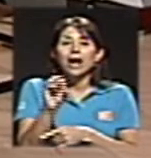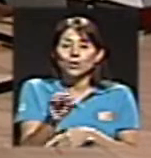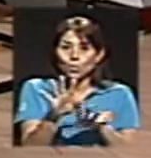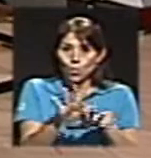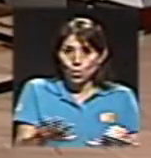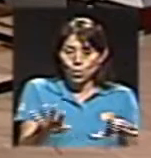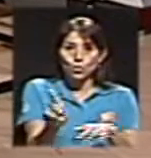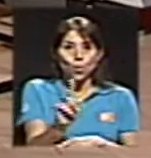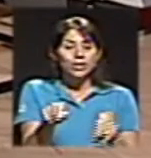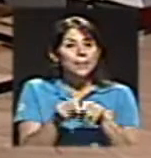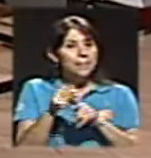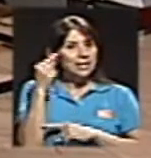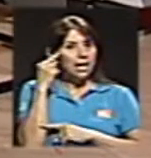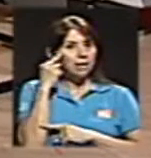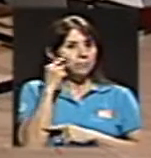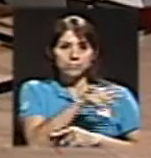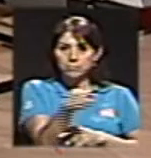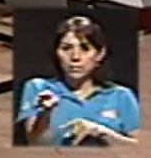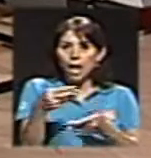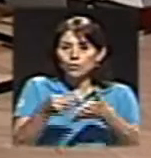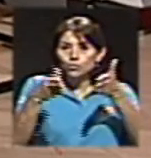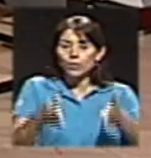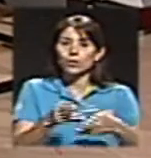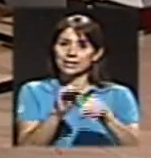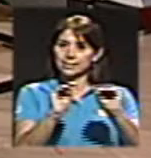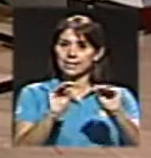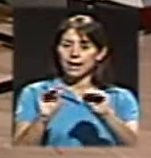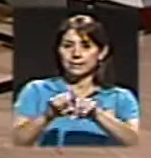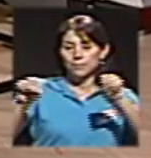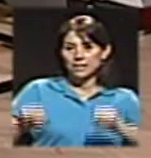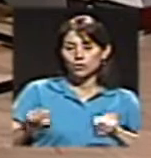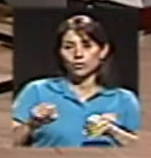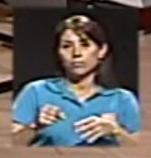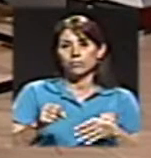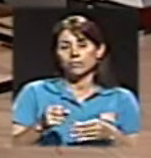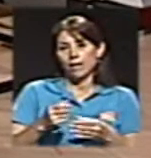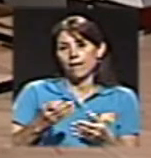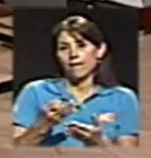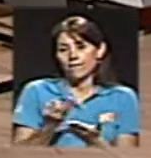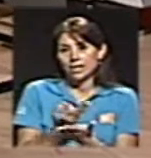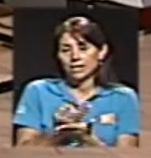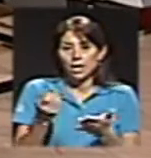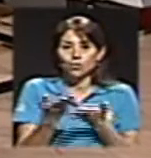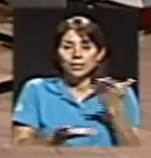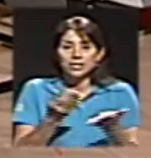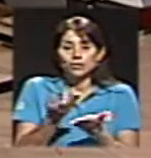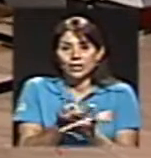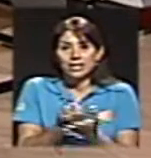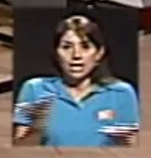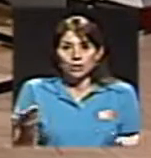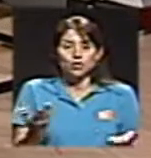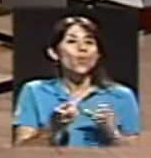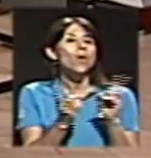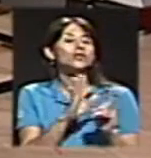en educar y enseñar a los consumidores de servicios financieros acerca de la naturaleza de los servicios que consume del sistema bancario, de sus derechos